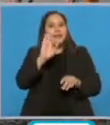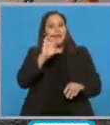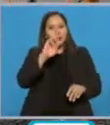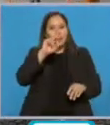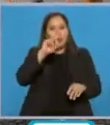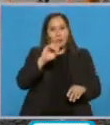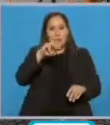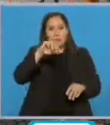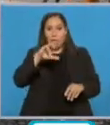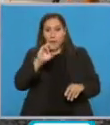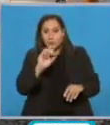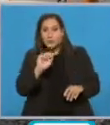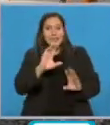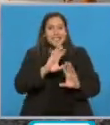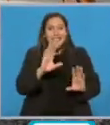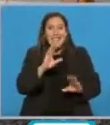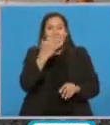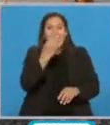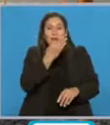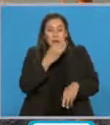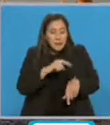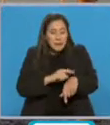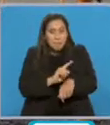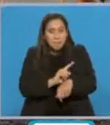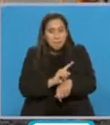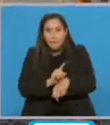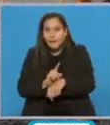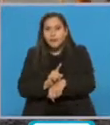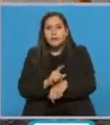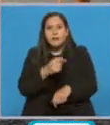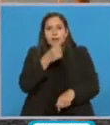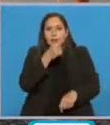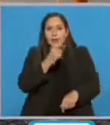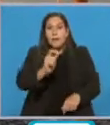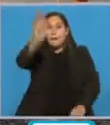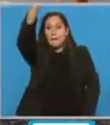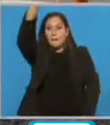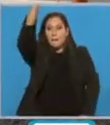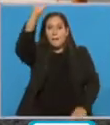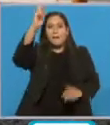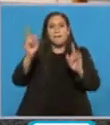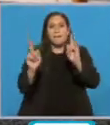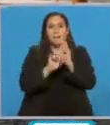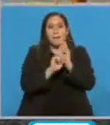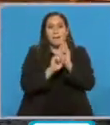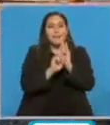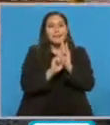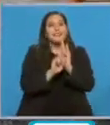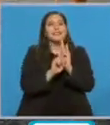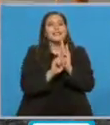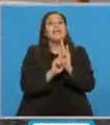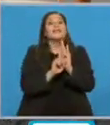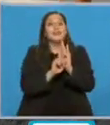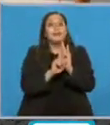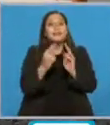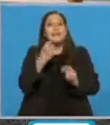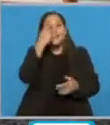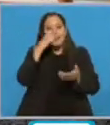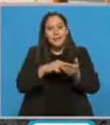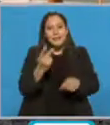Fernando Marcos, ¿qué cree? Ya para faltar 5 minutos, que marca un penalti. ¿Y qué cree que